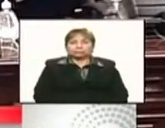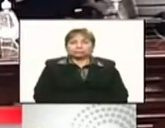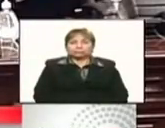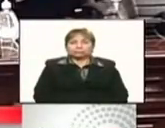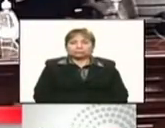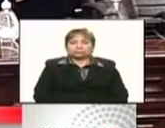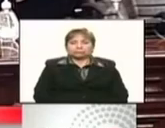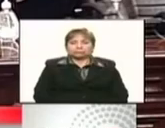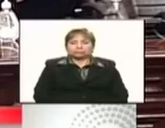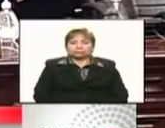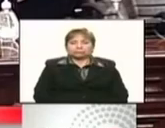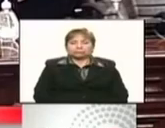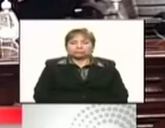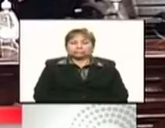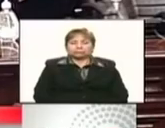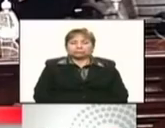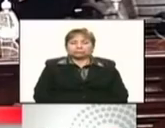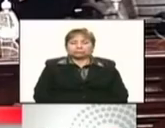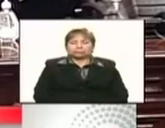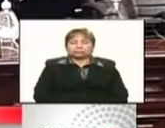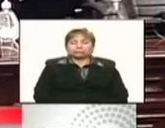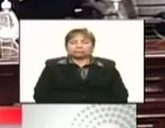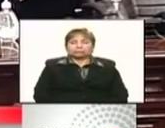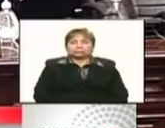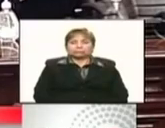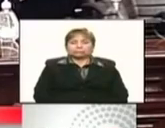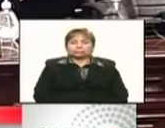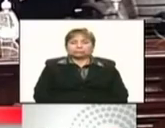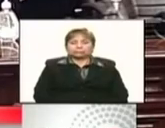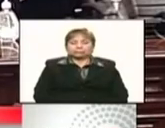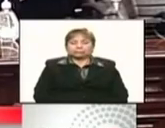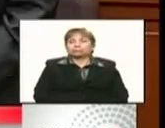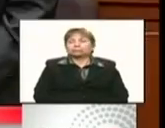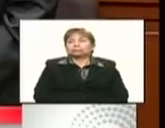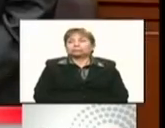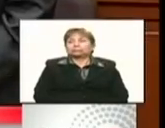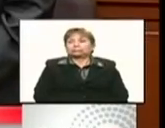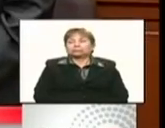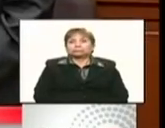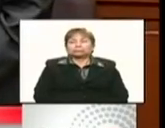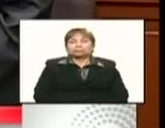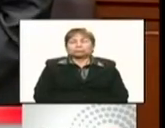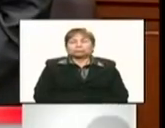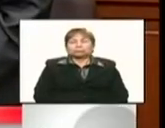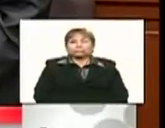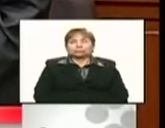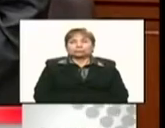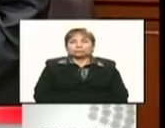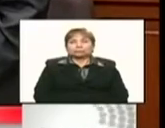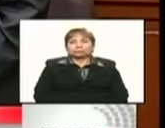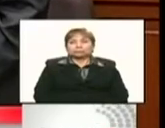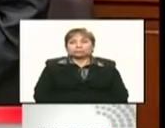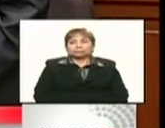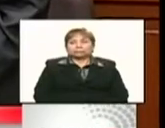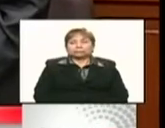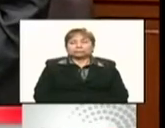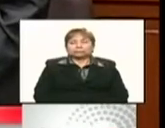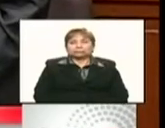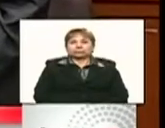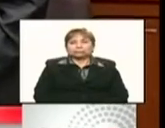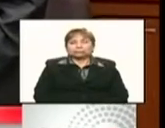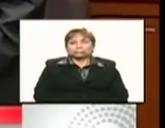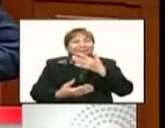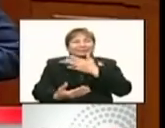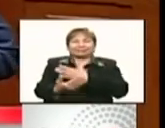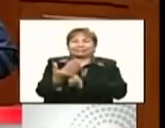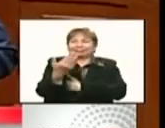con relación a ese tema, la recolección de firmas no puede ser impedida por nadie, porque es el